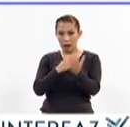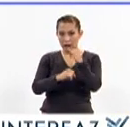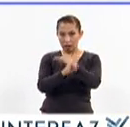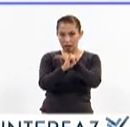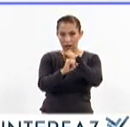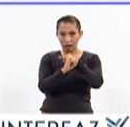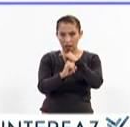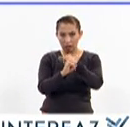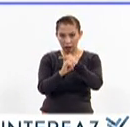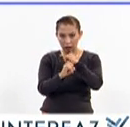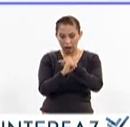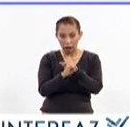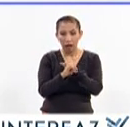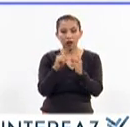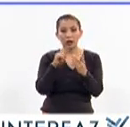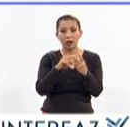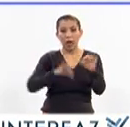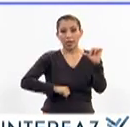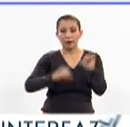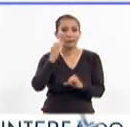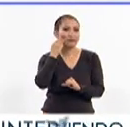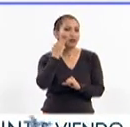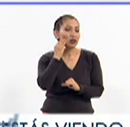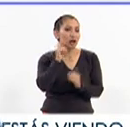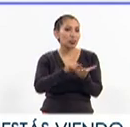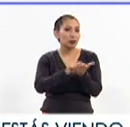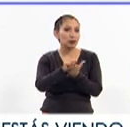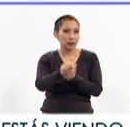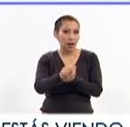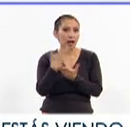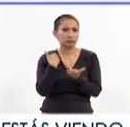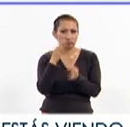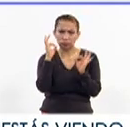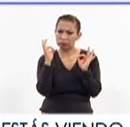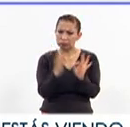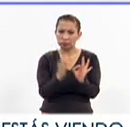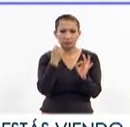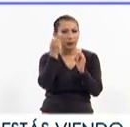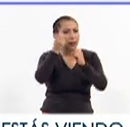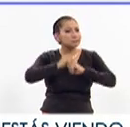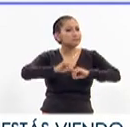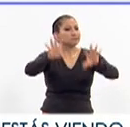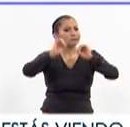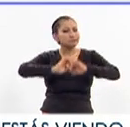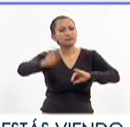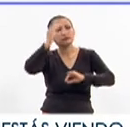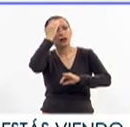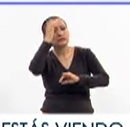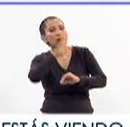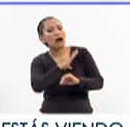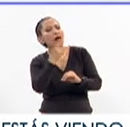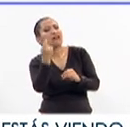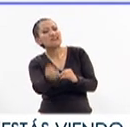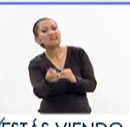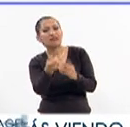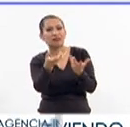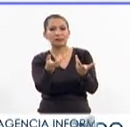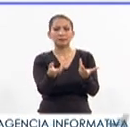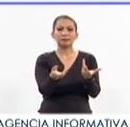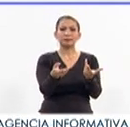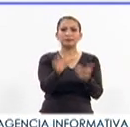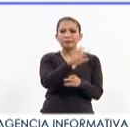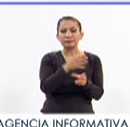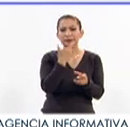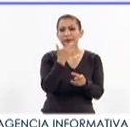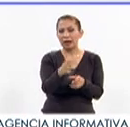página y una actividad en Facebook y en Twitter razonable para que la gente pueda conocer lo que son